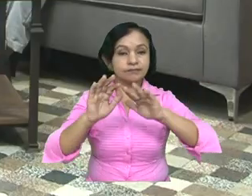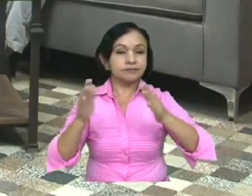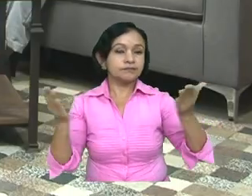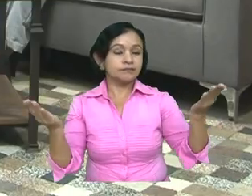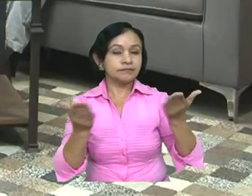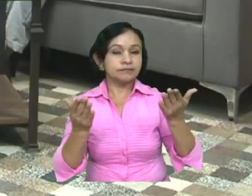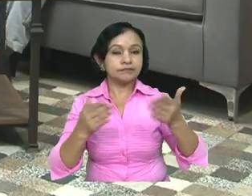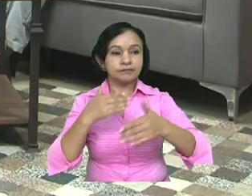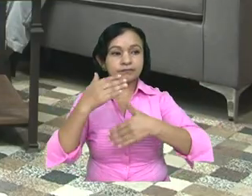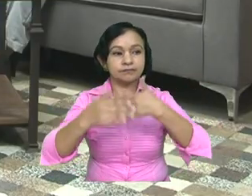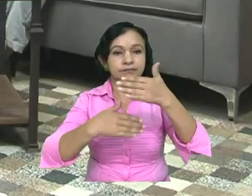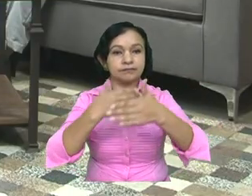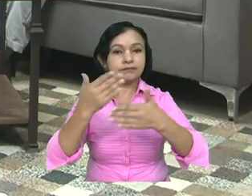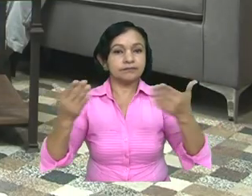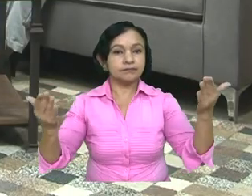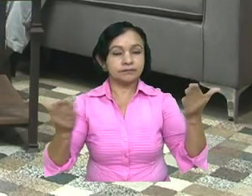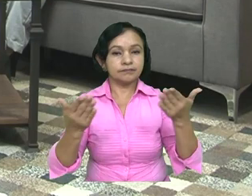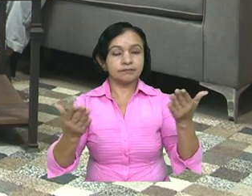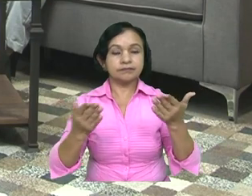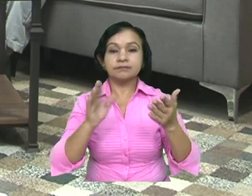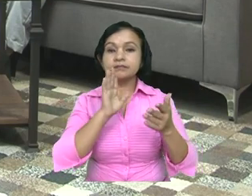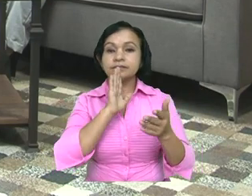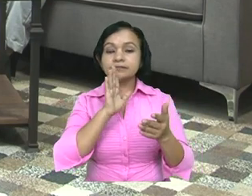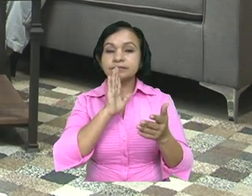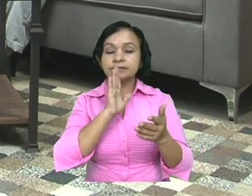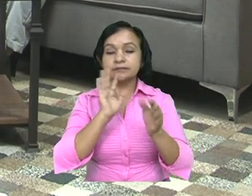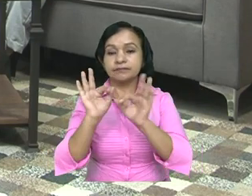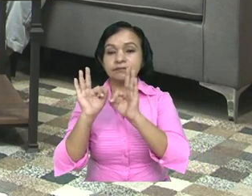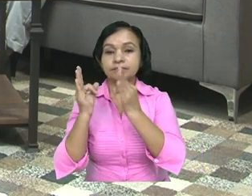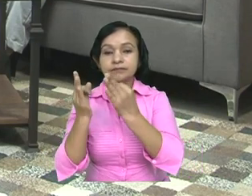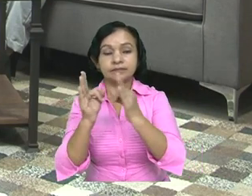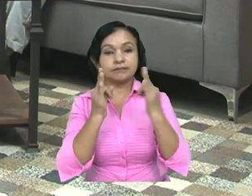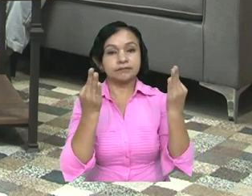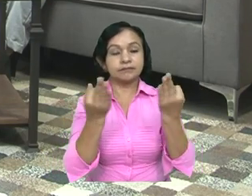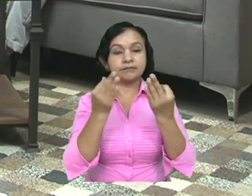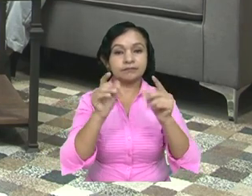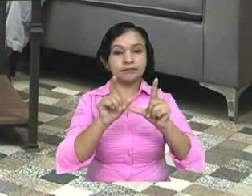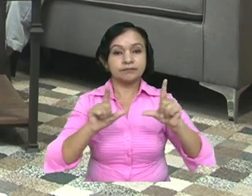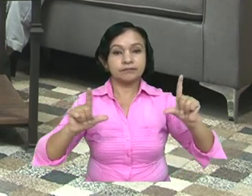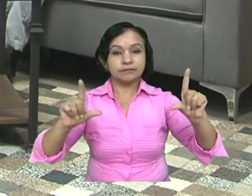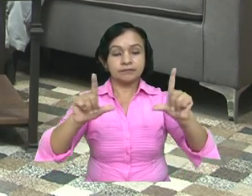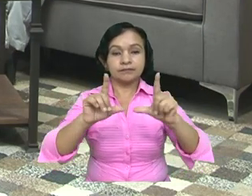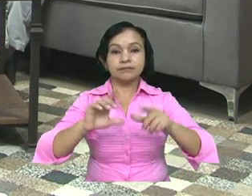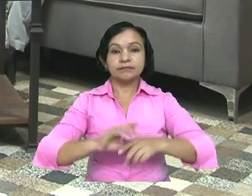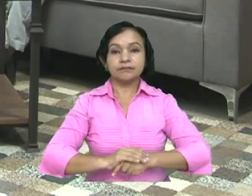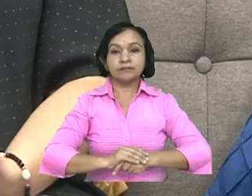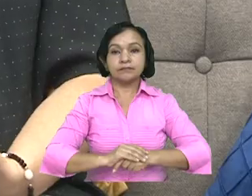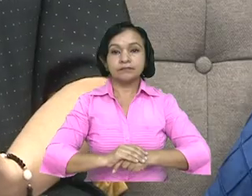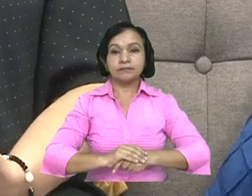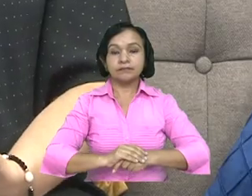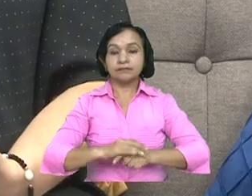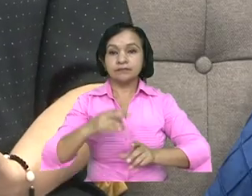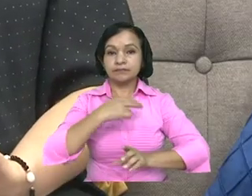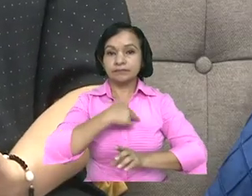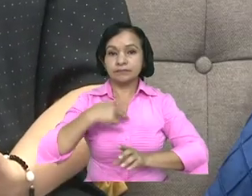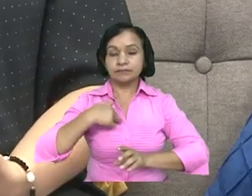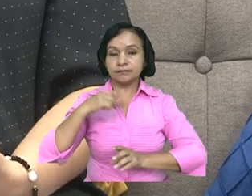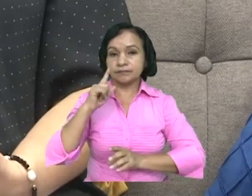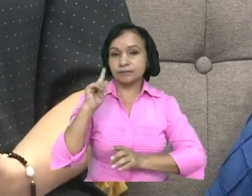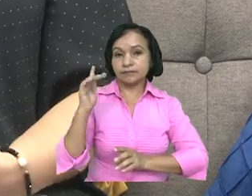ese proceso de, pues de conversación, ¿no?, con las familias en el territorio? Sí, mira, pasa por todo un